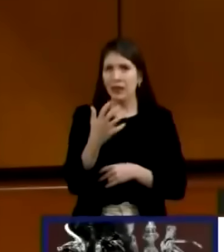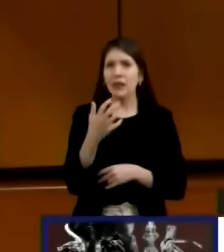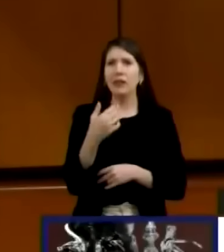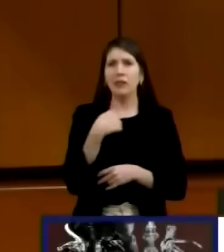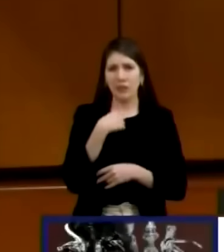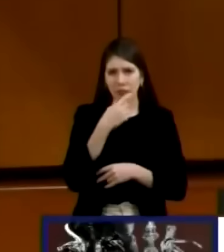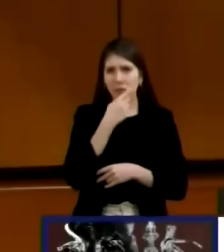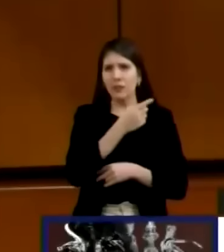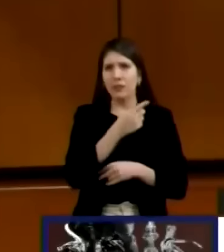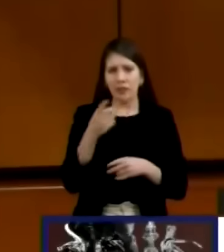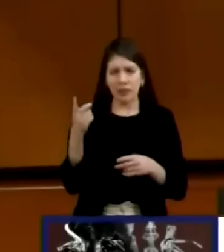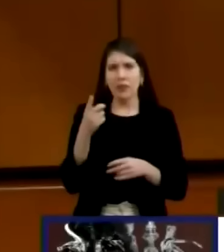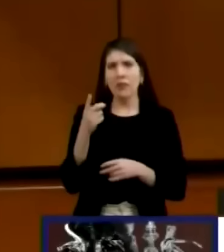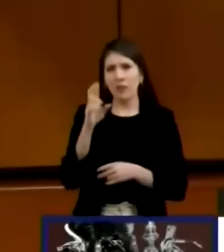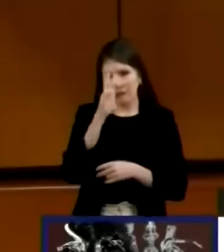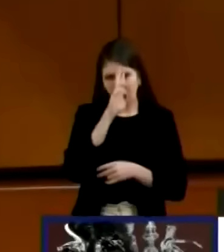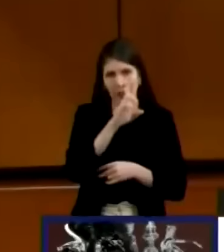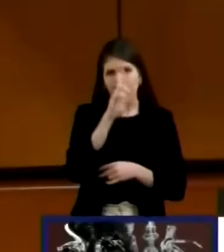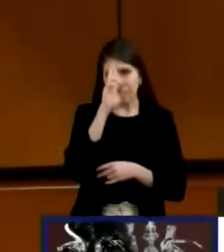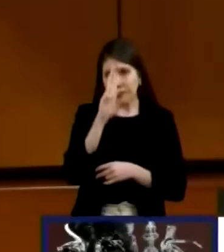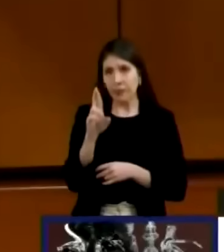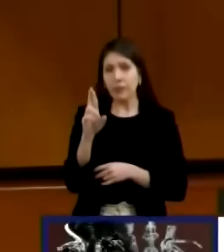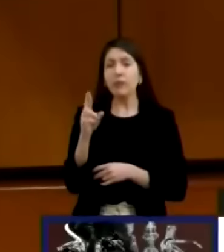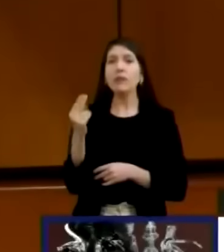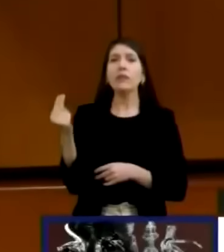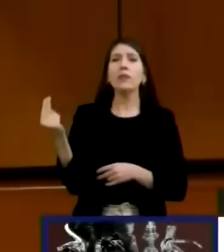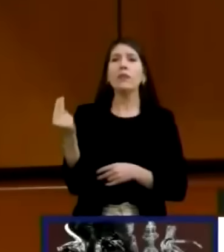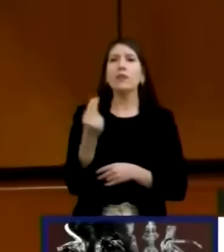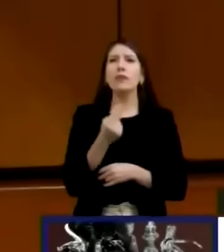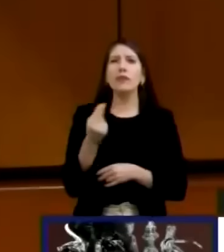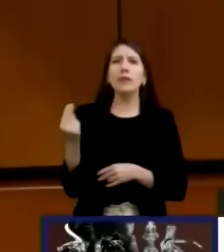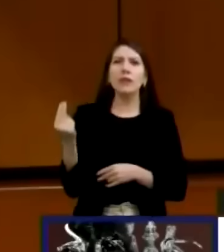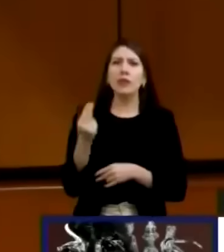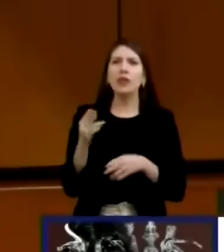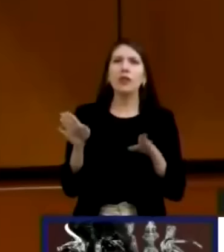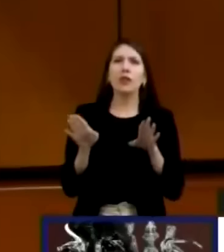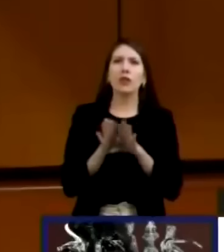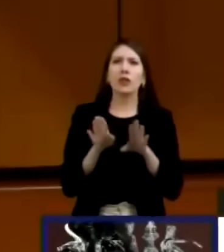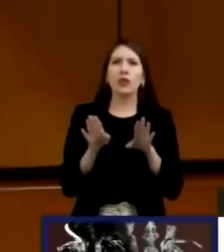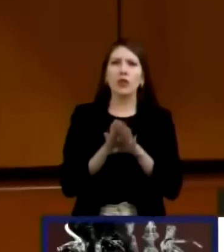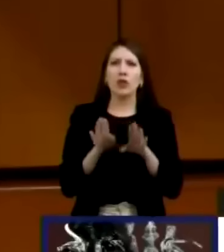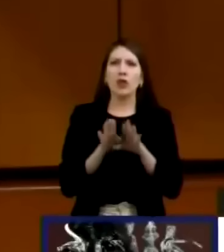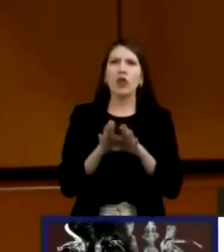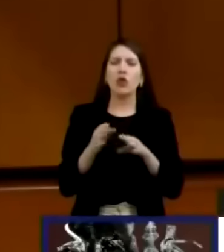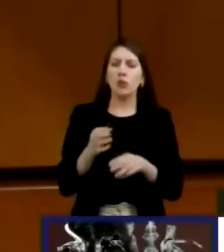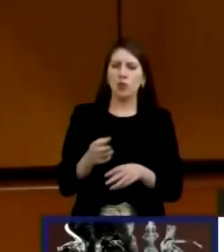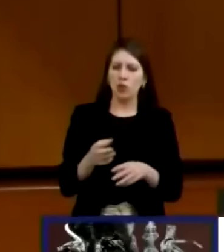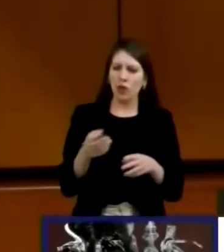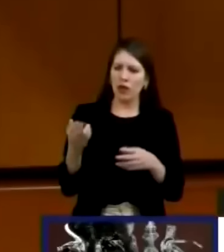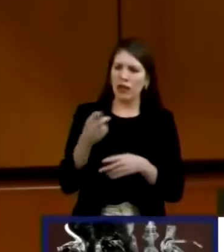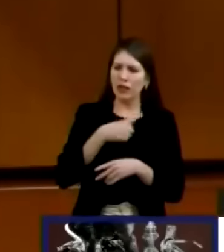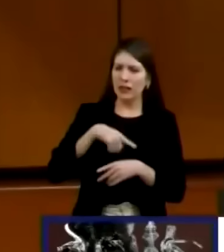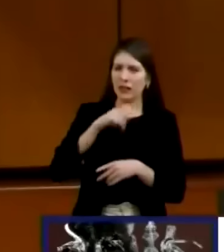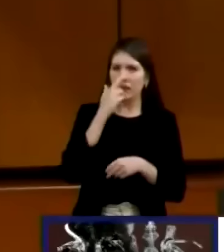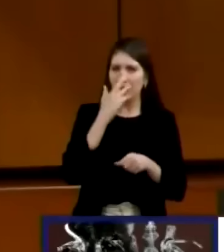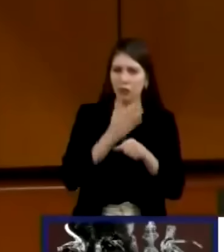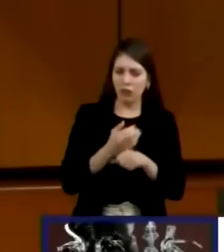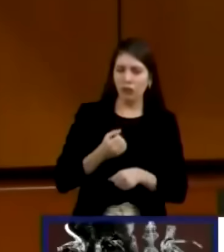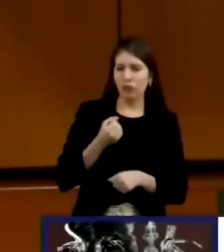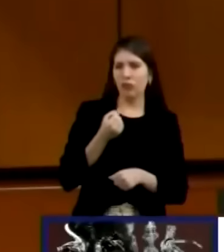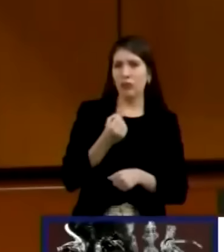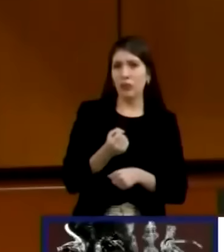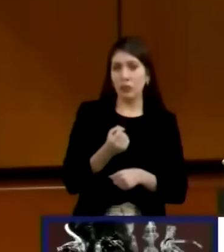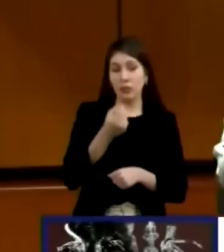respeto y de verdad lo creo. Necesitamos una oposición fuerte y responsable, pero si se van al absurdo de